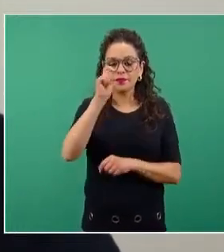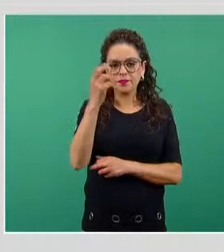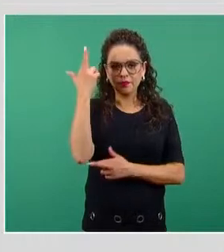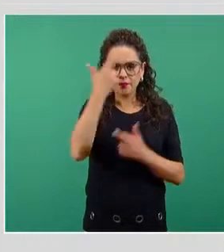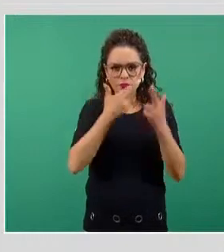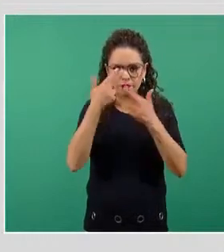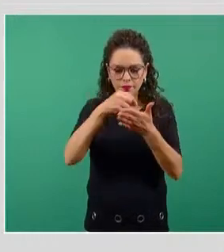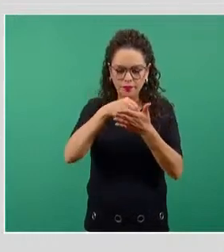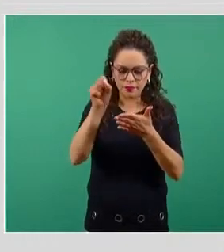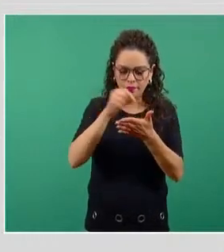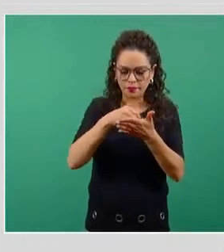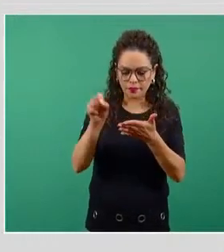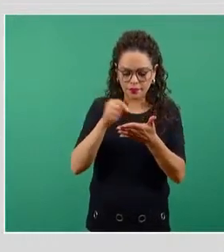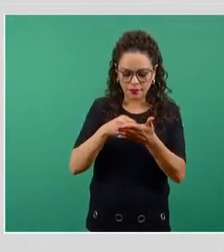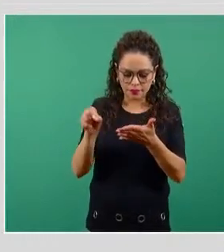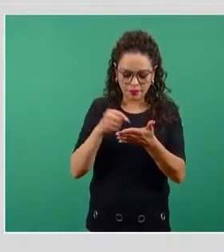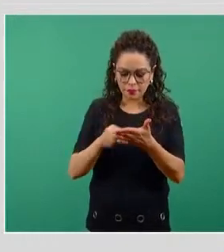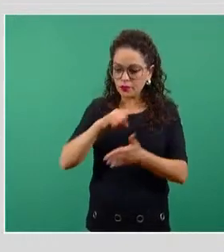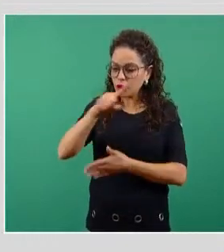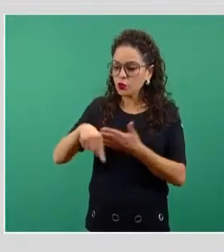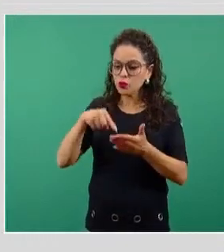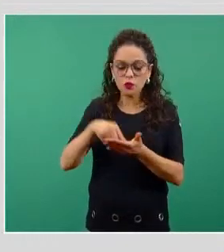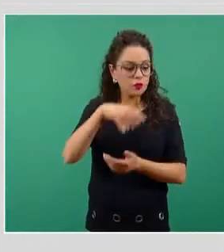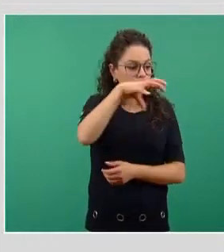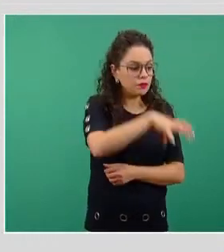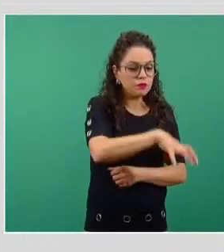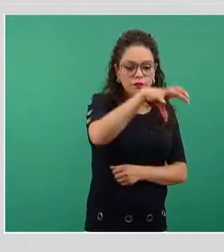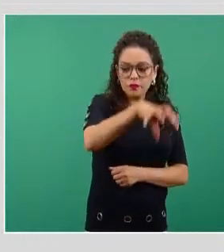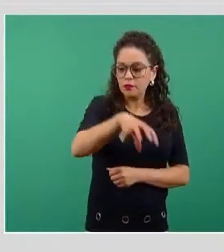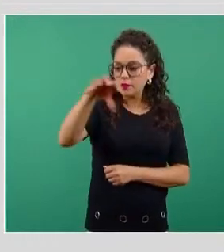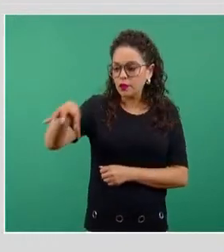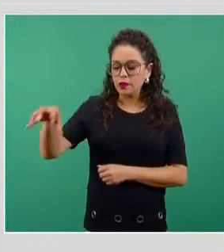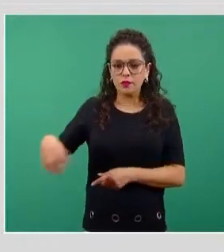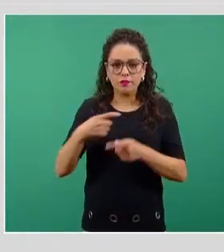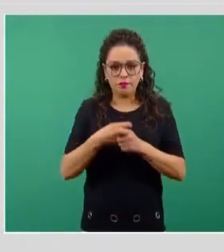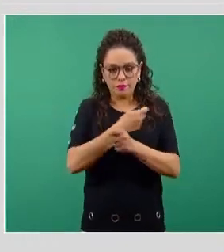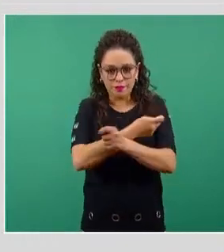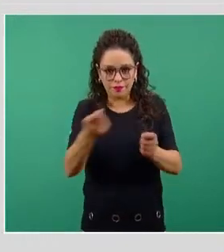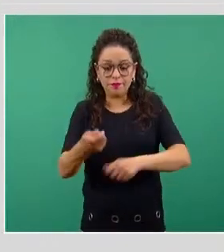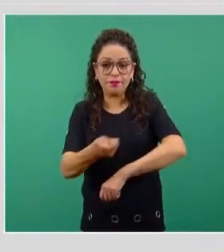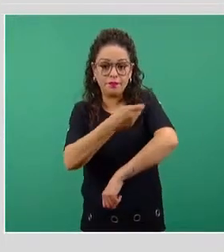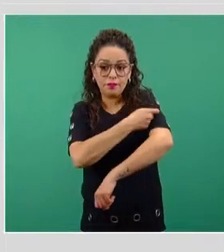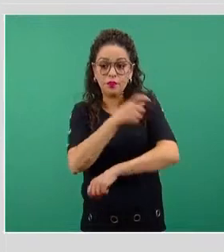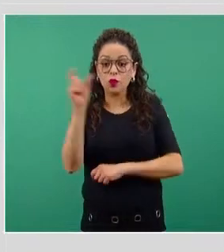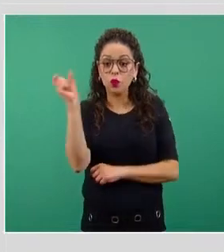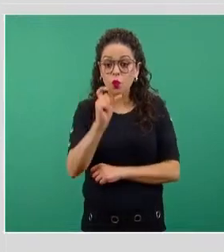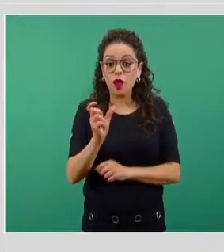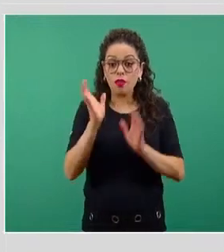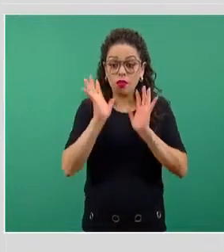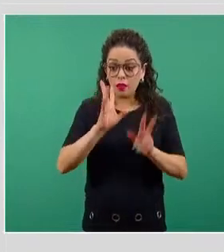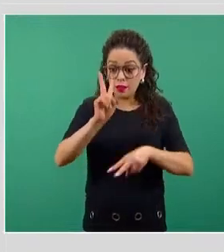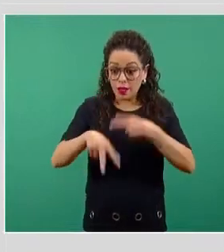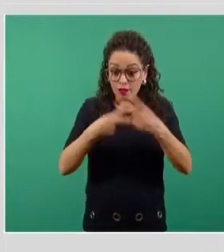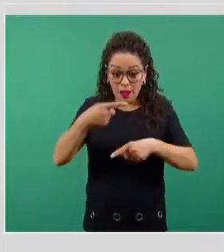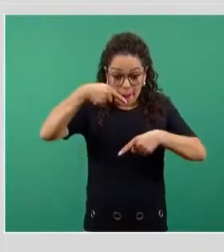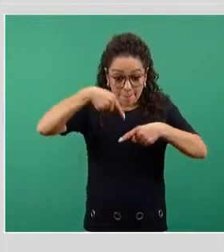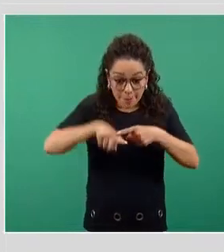revisión que se hace de los puntos de vacunación. Cuando un punto de vacunación se va a activar, hay un checklist